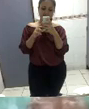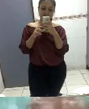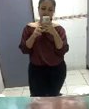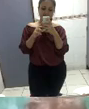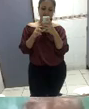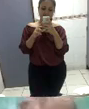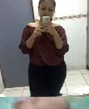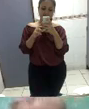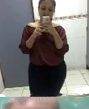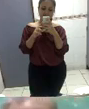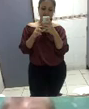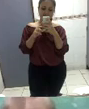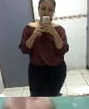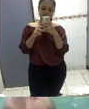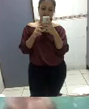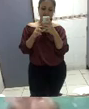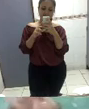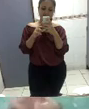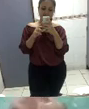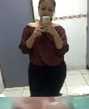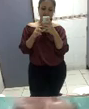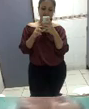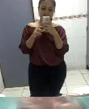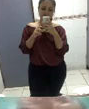of shorts. O sea,